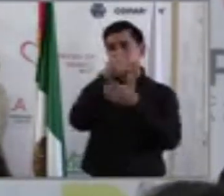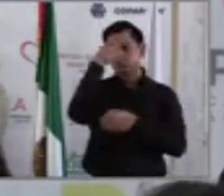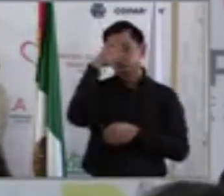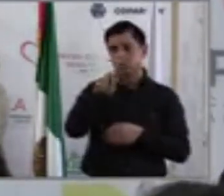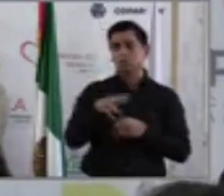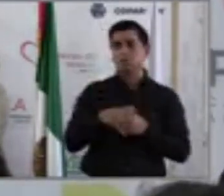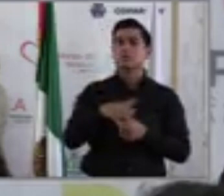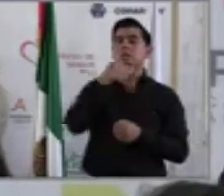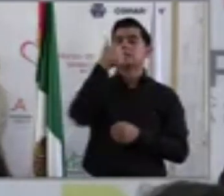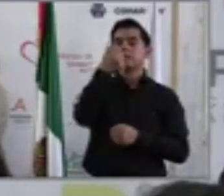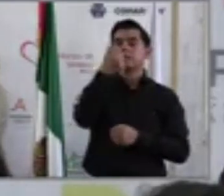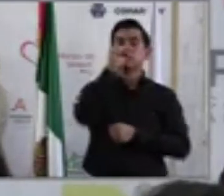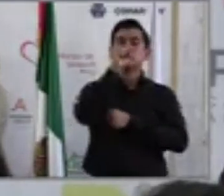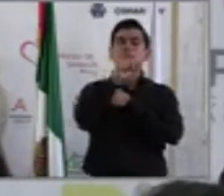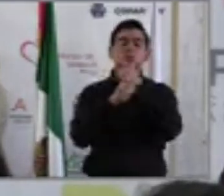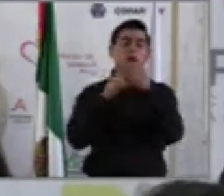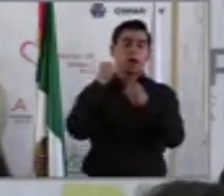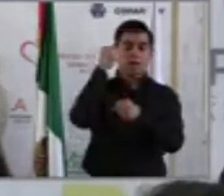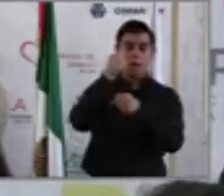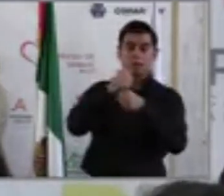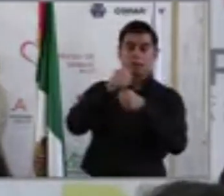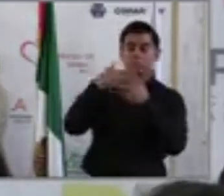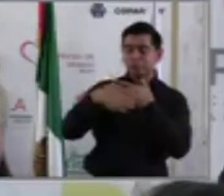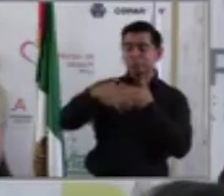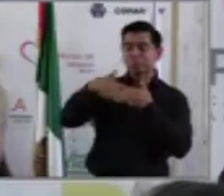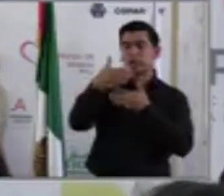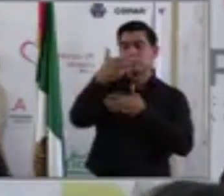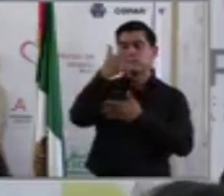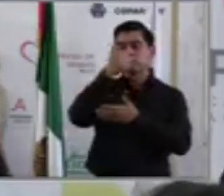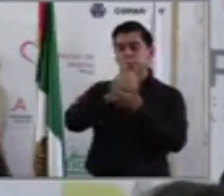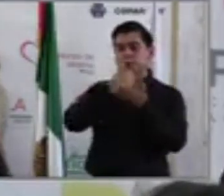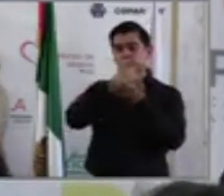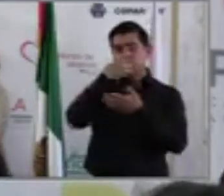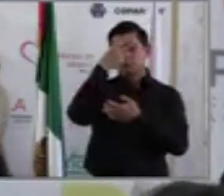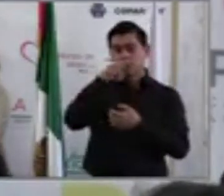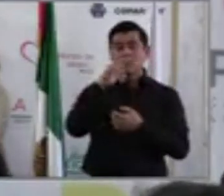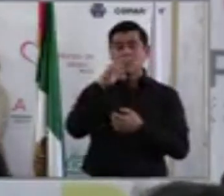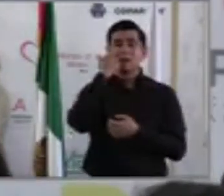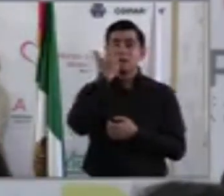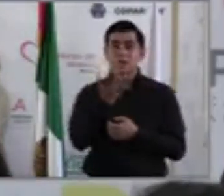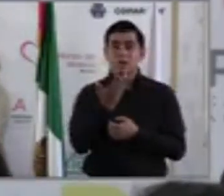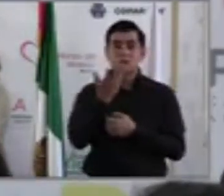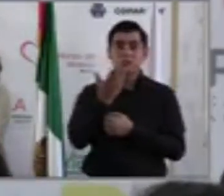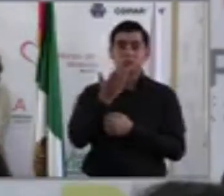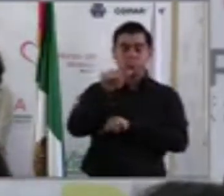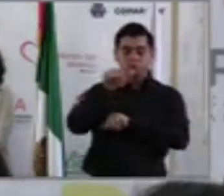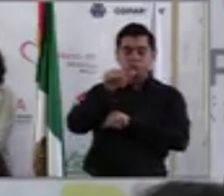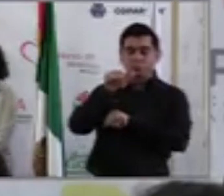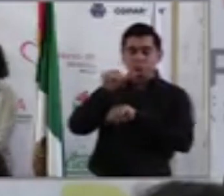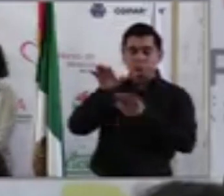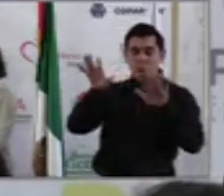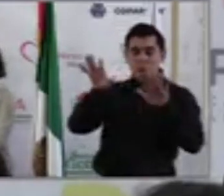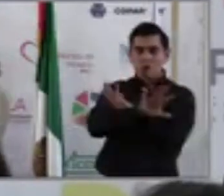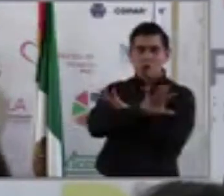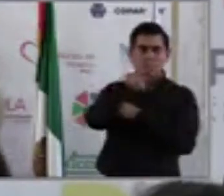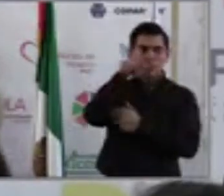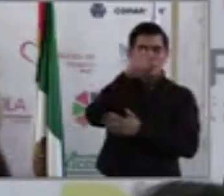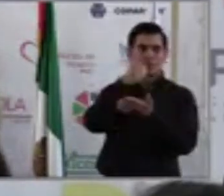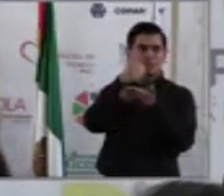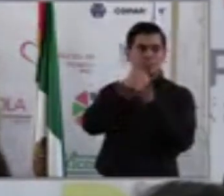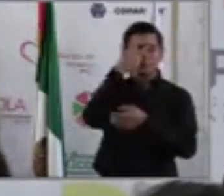ciudad, 6 años en lo que le queremos dar un cambio a esta ciudad, tiene que